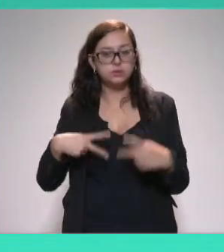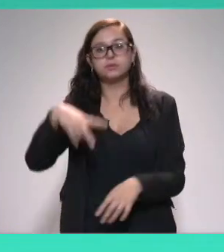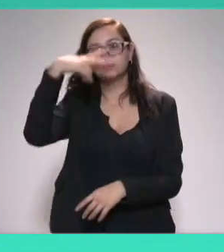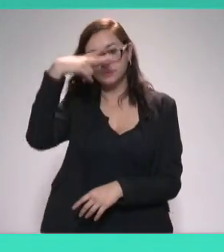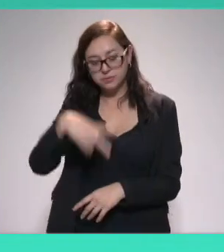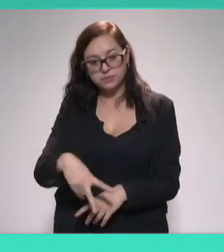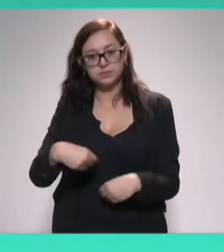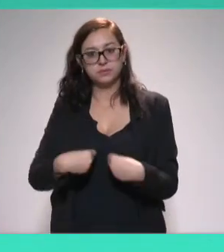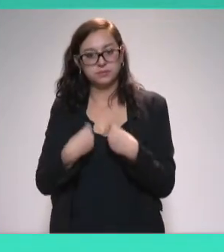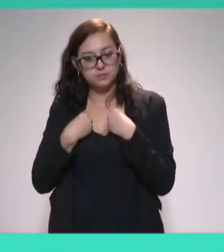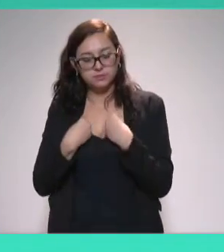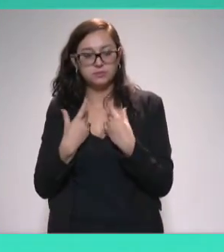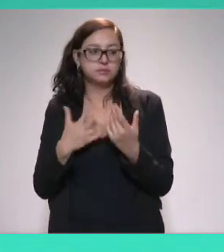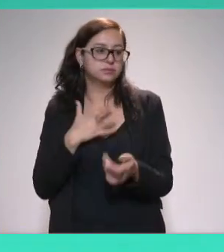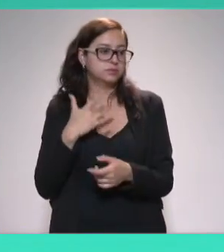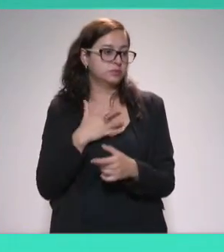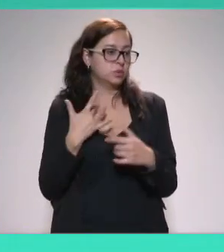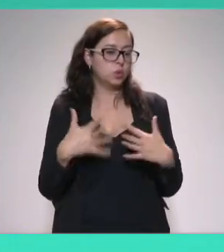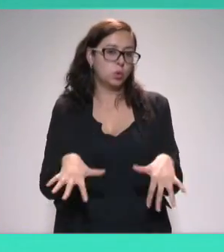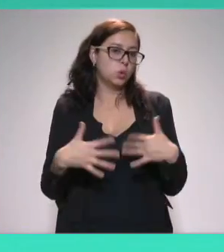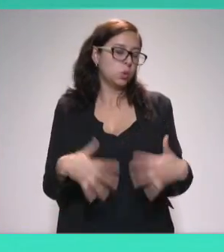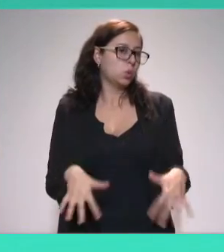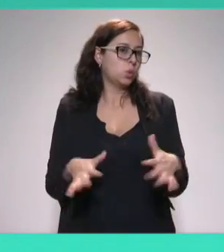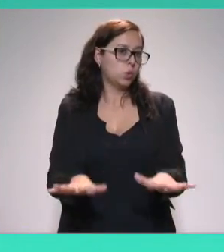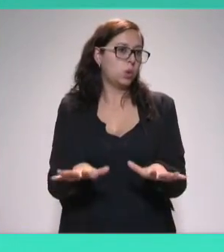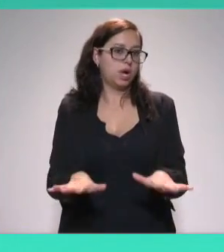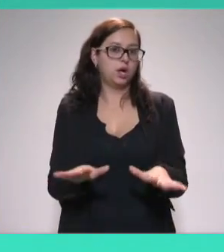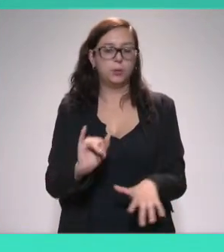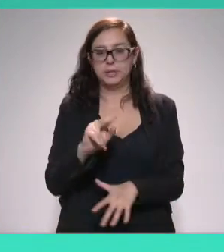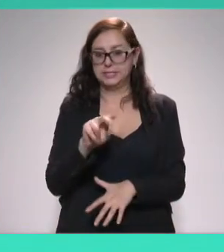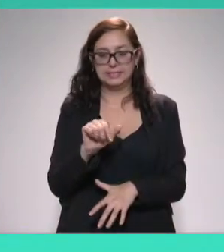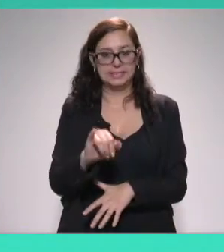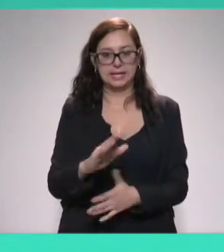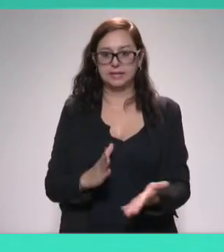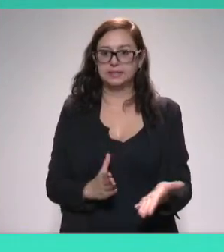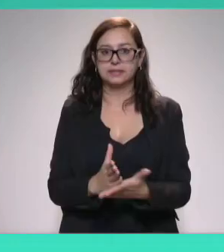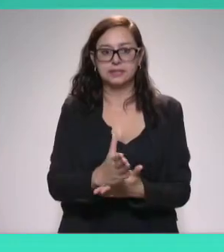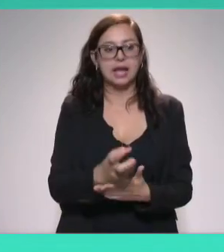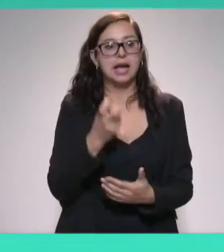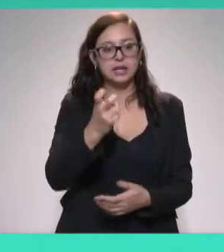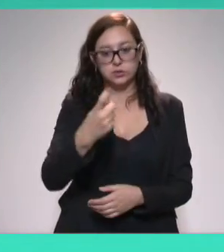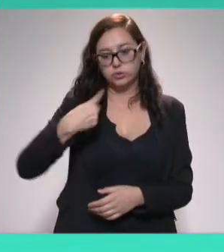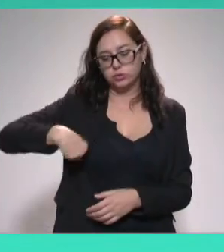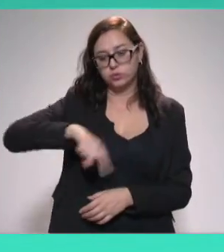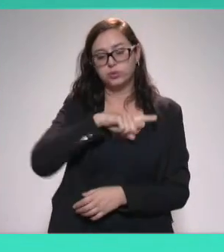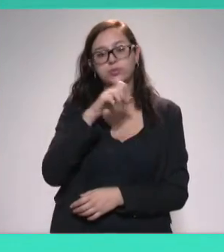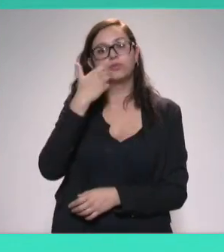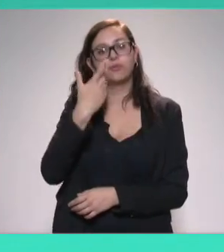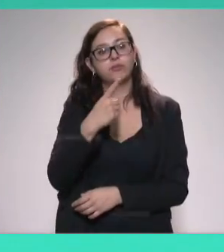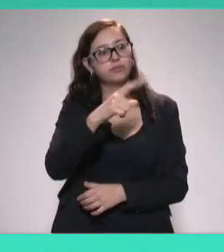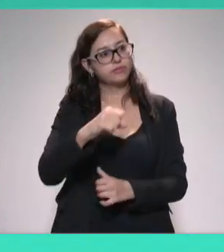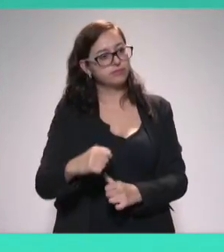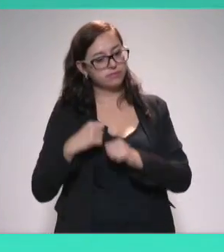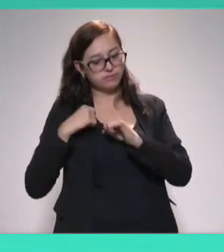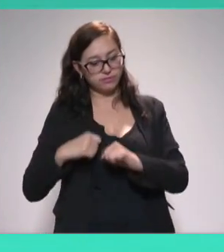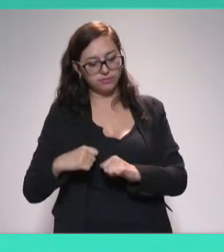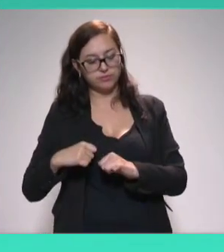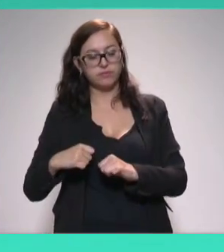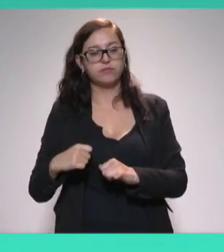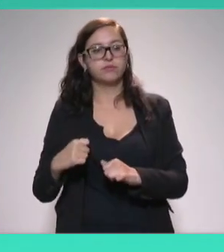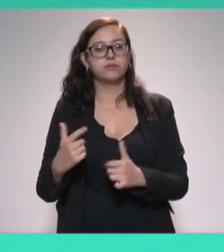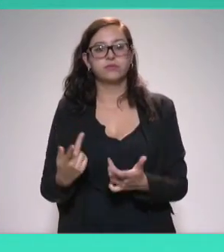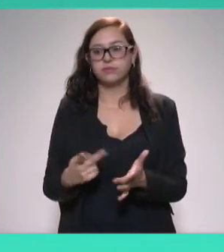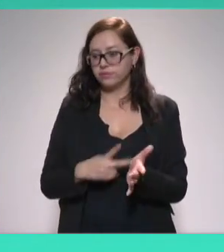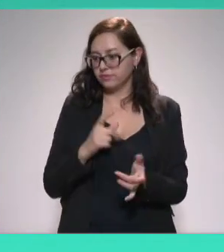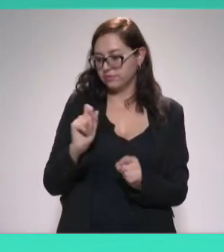Me parece que fue extraordinaria la intervención del INAI. Eso es lo que esperamos como ciudadanos, que haya una autoridad. Repito lo que dice